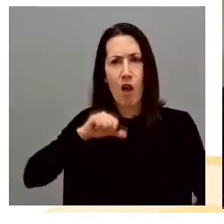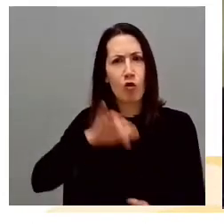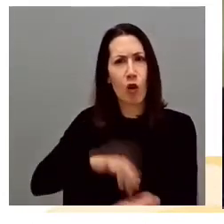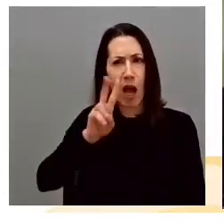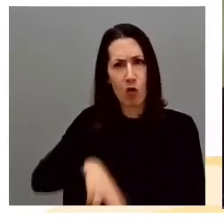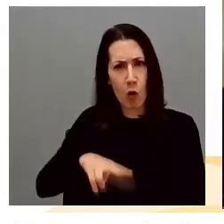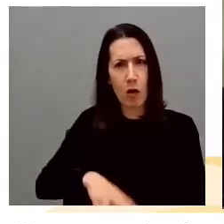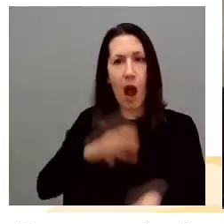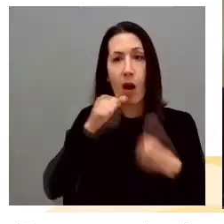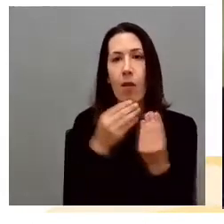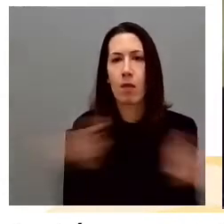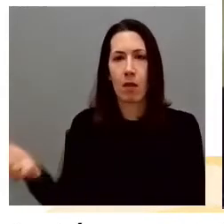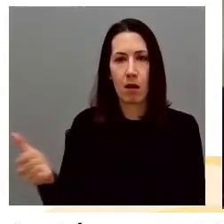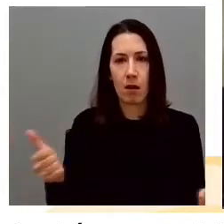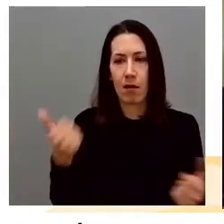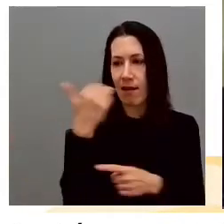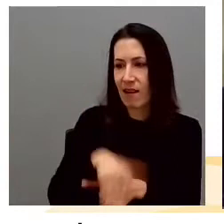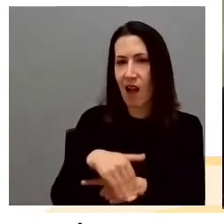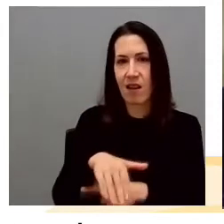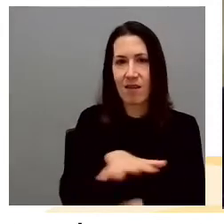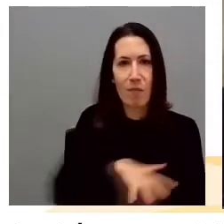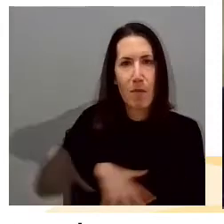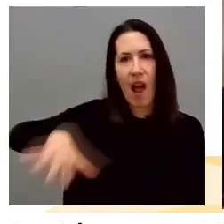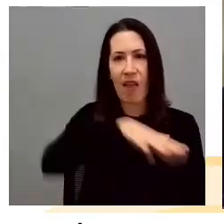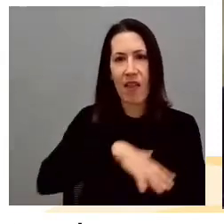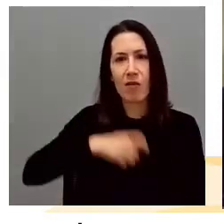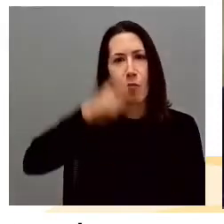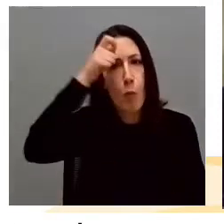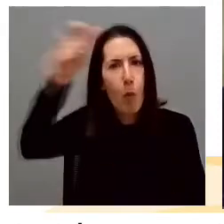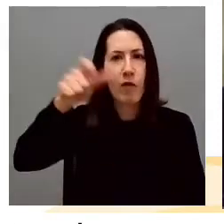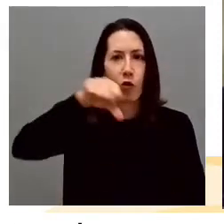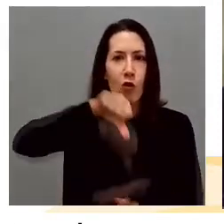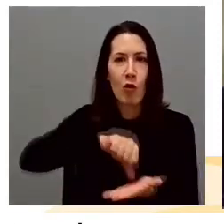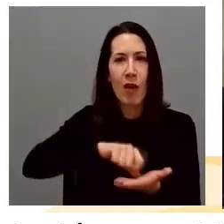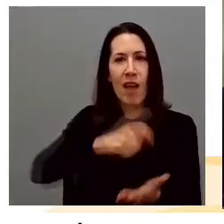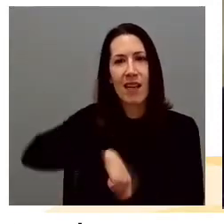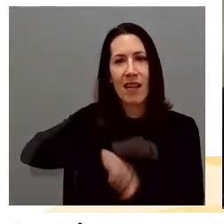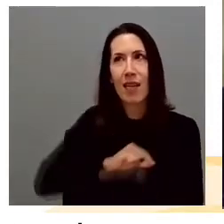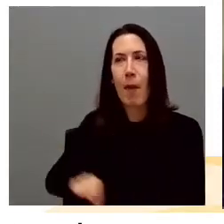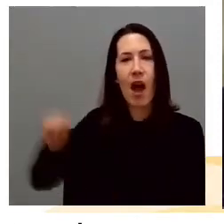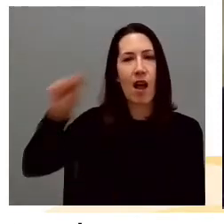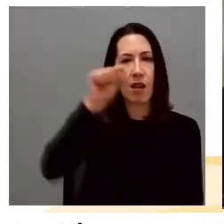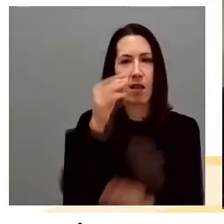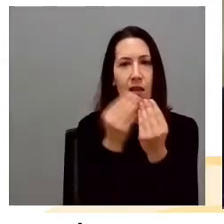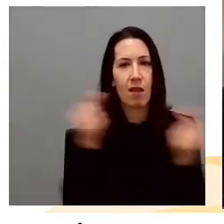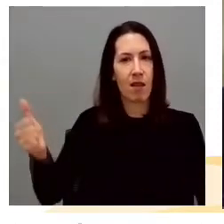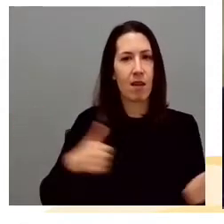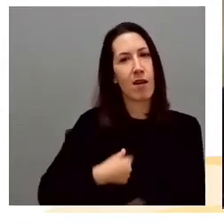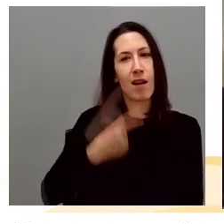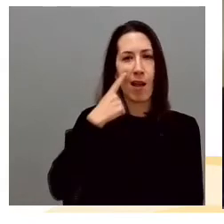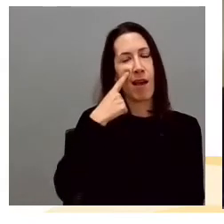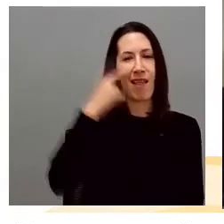desaparecieron de las calles, de las plazas, de los pueblos y de las ciudades españolas, nuestros centinelas de la